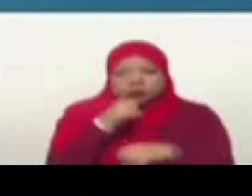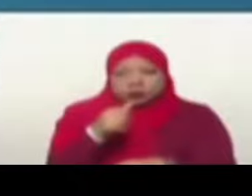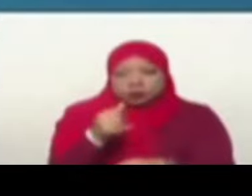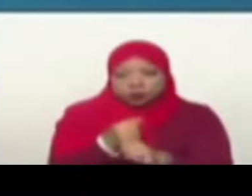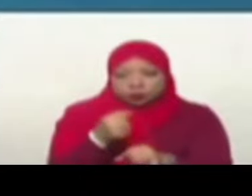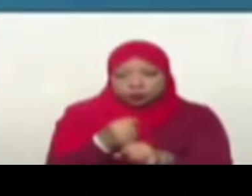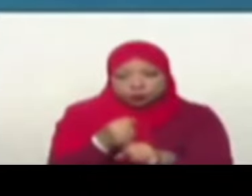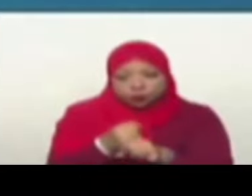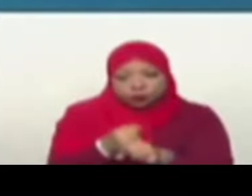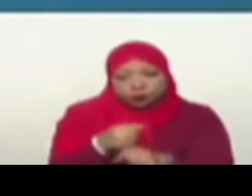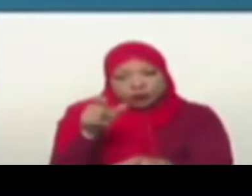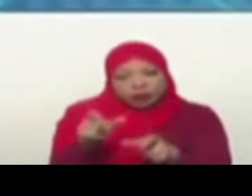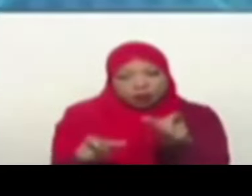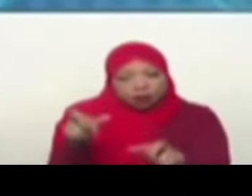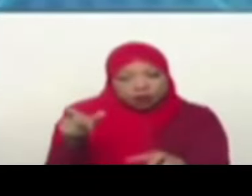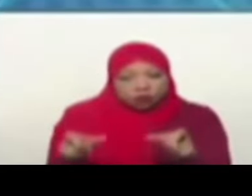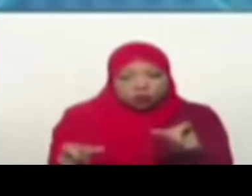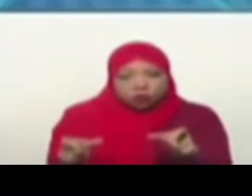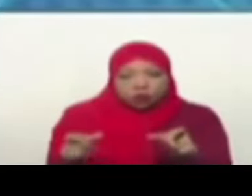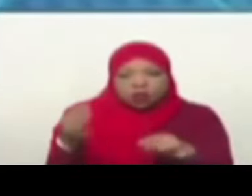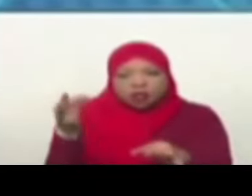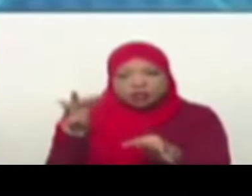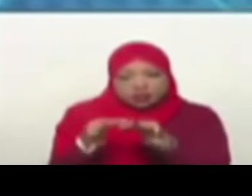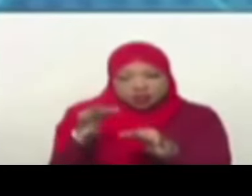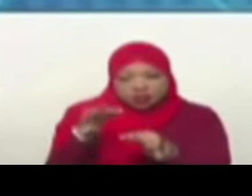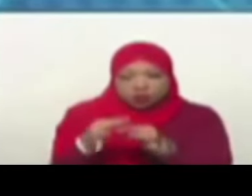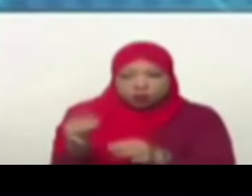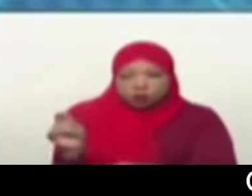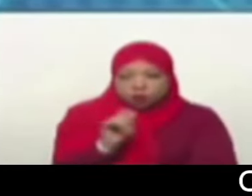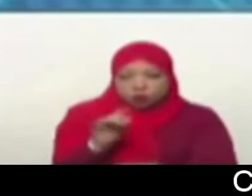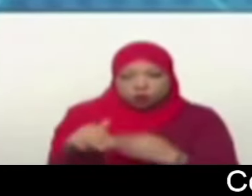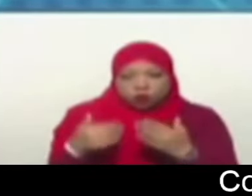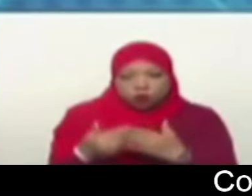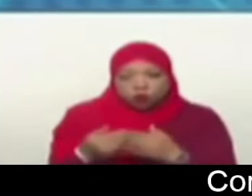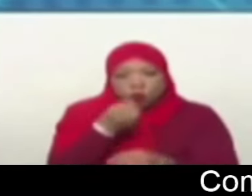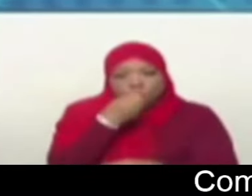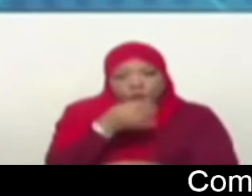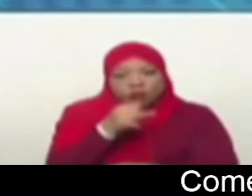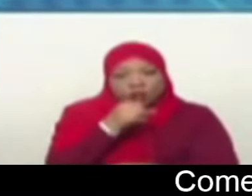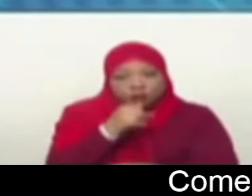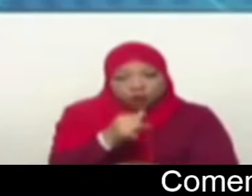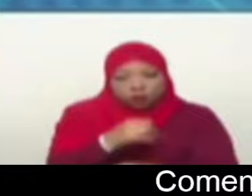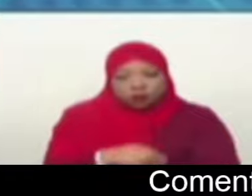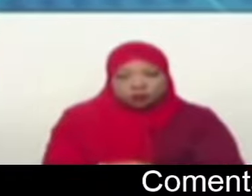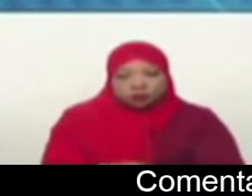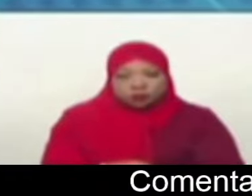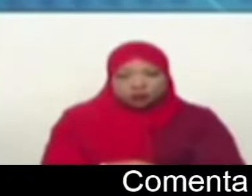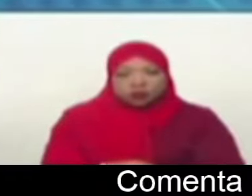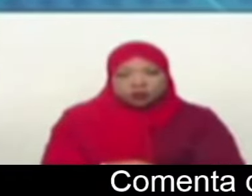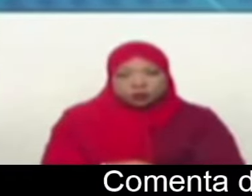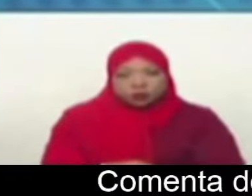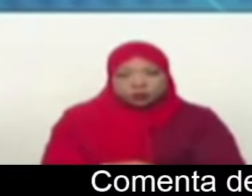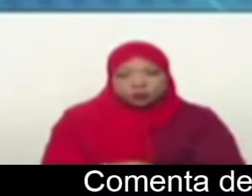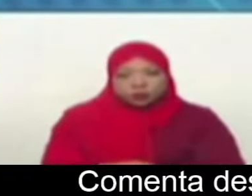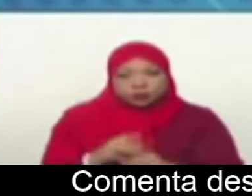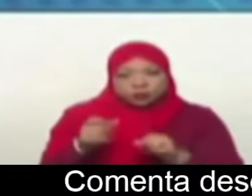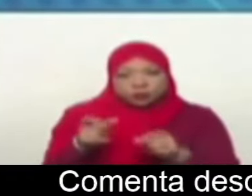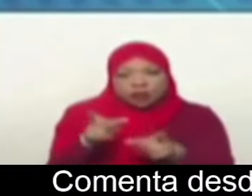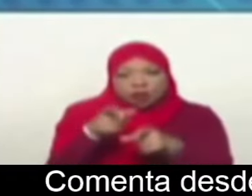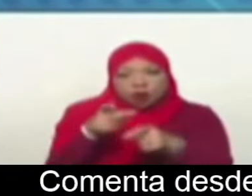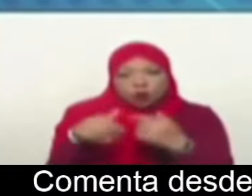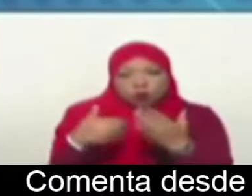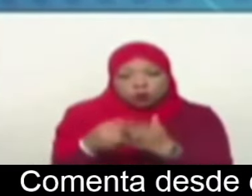que llegan. Y el mes de septiembre va llegando con buenas noticias, porque de enero a agosto lo que ha